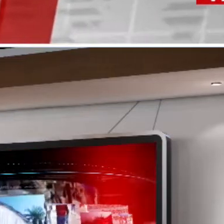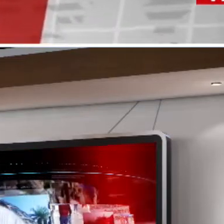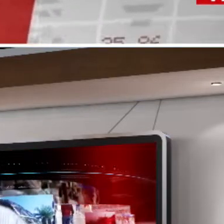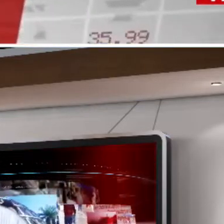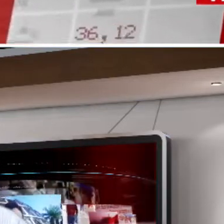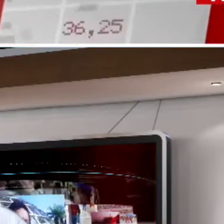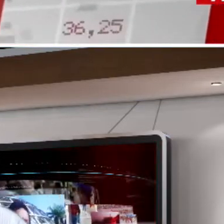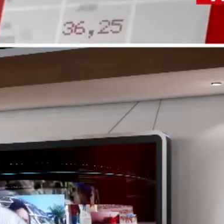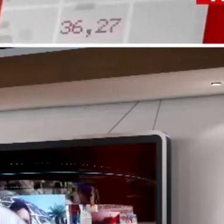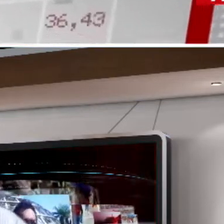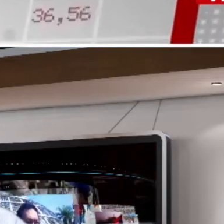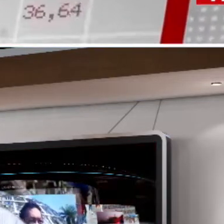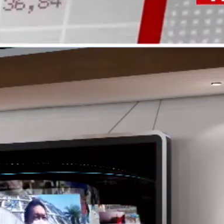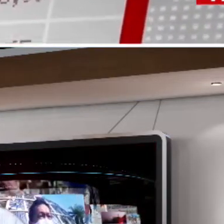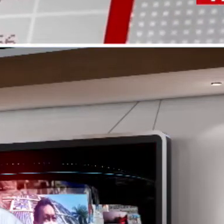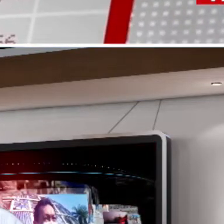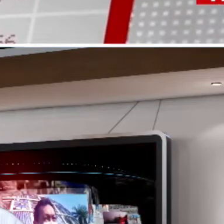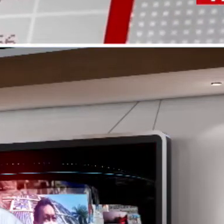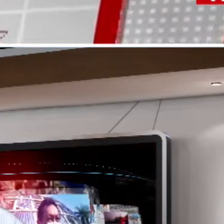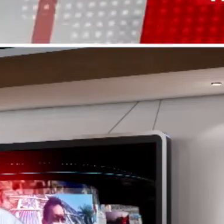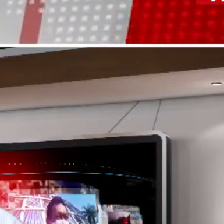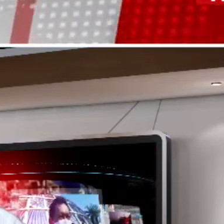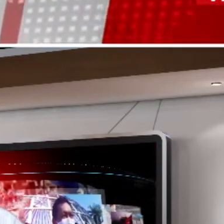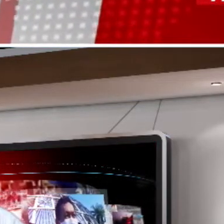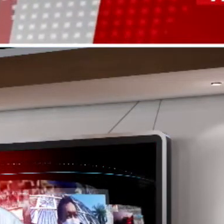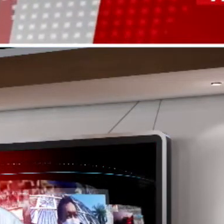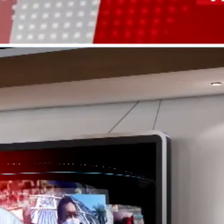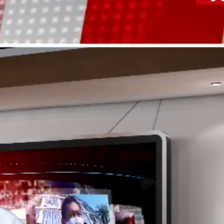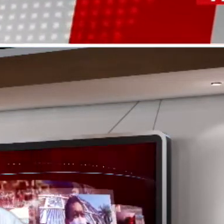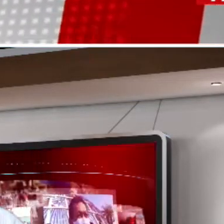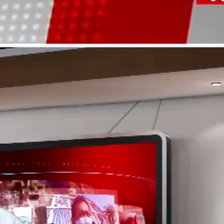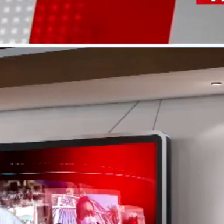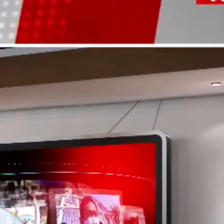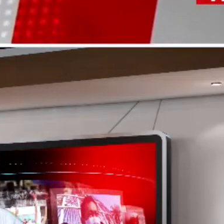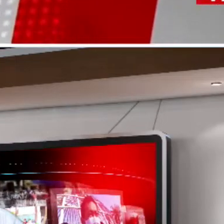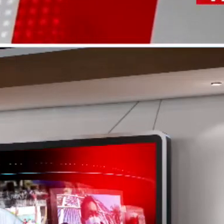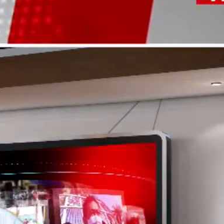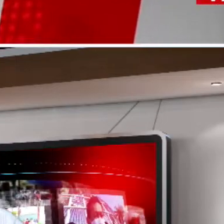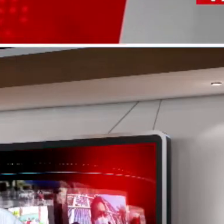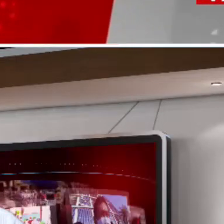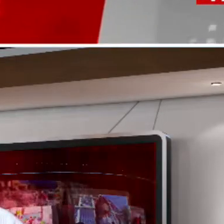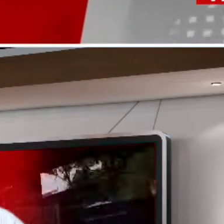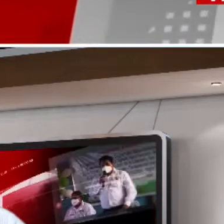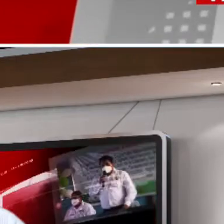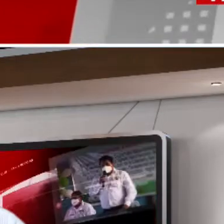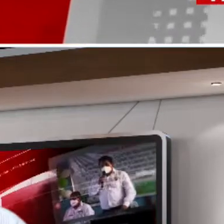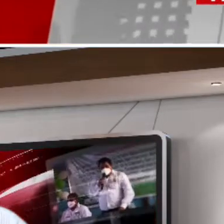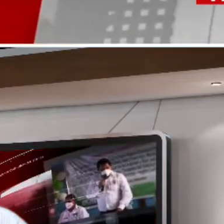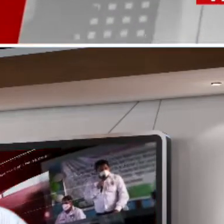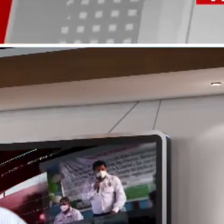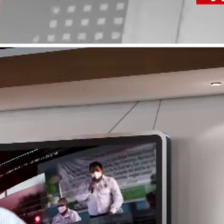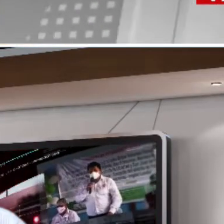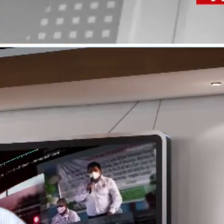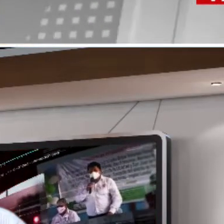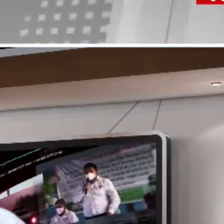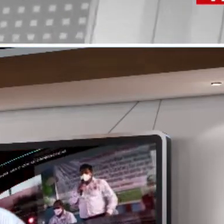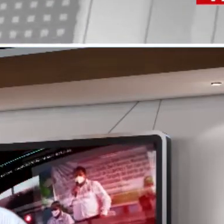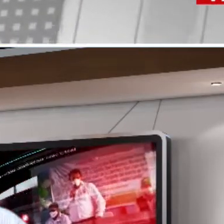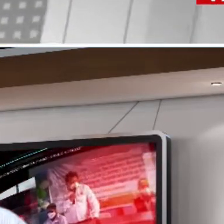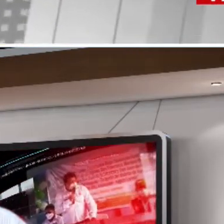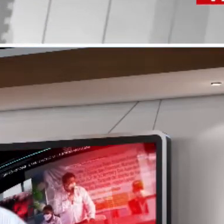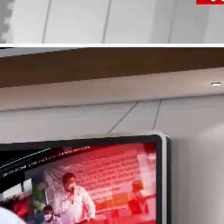la tierra como lo ha planteado él para adjudicarse indebidamente ese terreno, lo ha lotizado y cada lote lo venden a